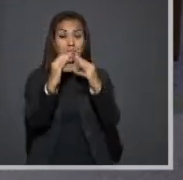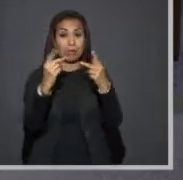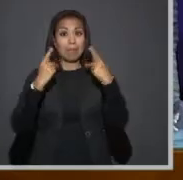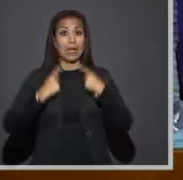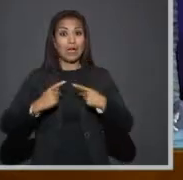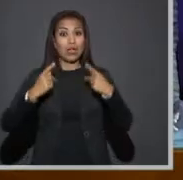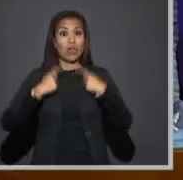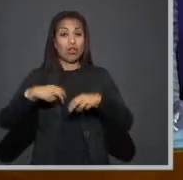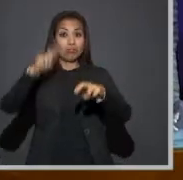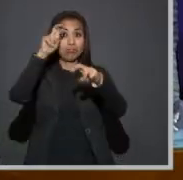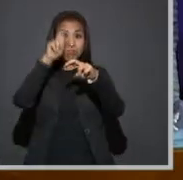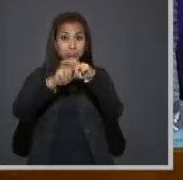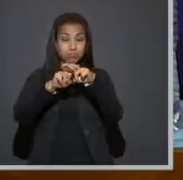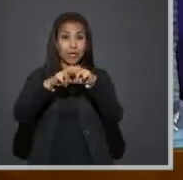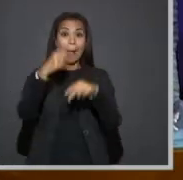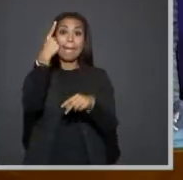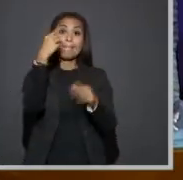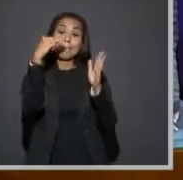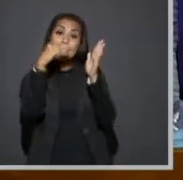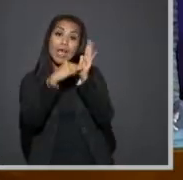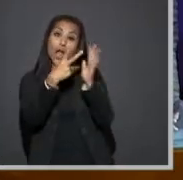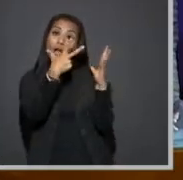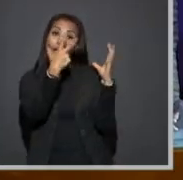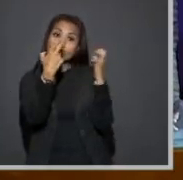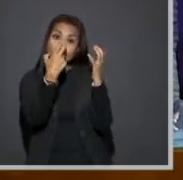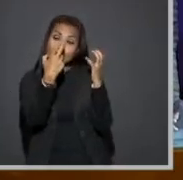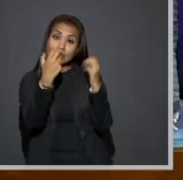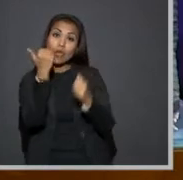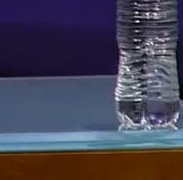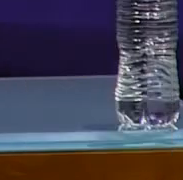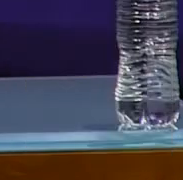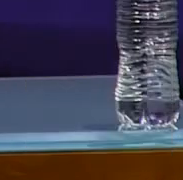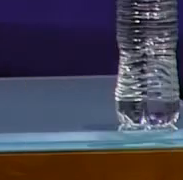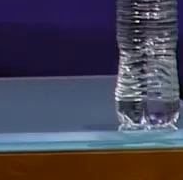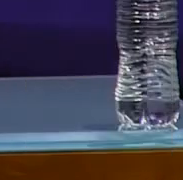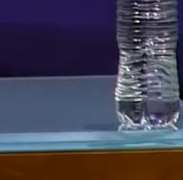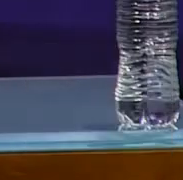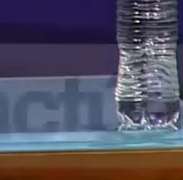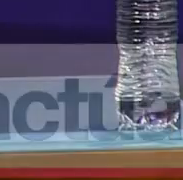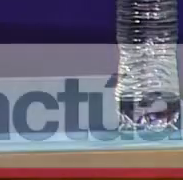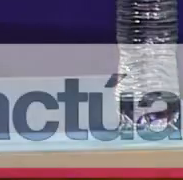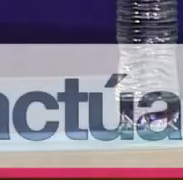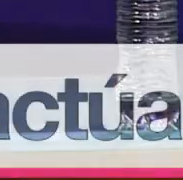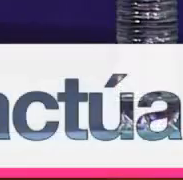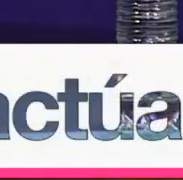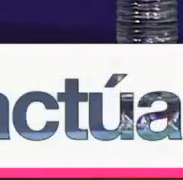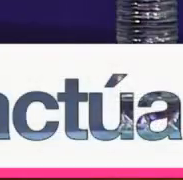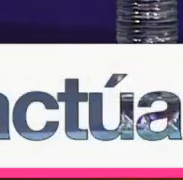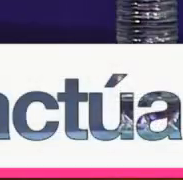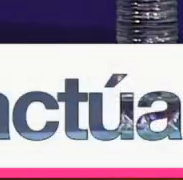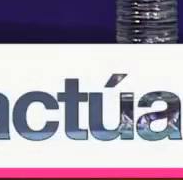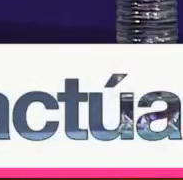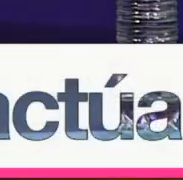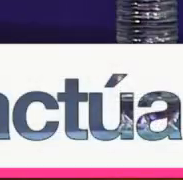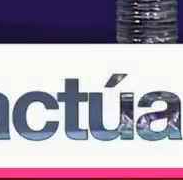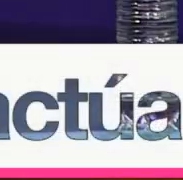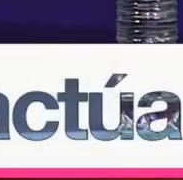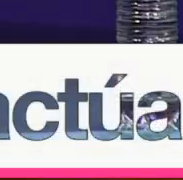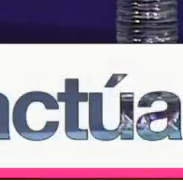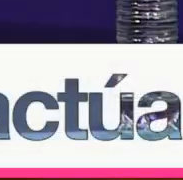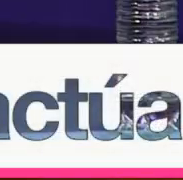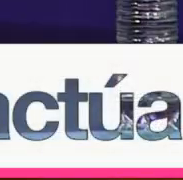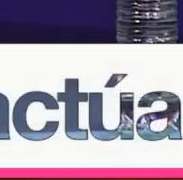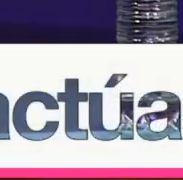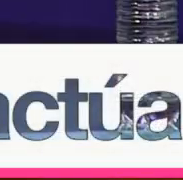1.800 estudiantes se dieron cita para venir a escuchar qué tiene que decirnos, qué tiene que proponer, para analizar y cuestionar su